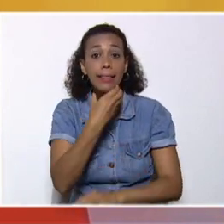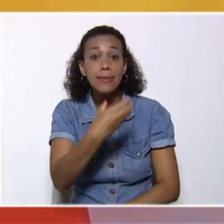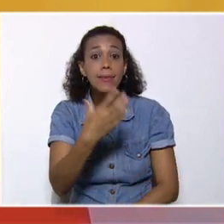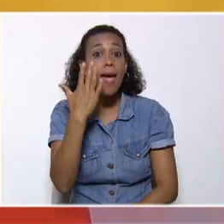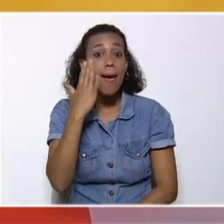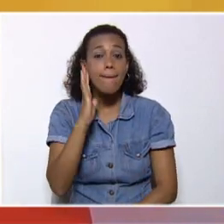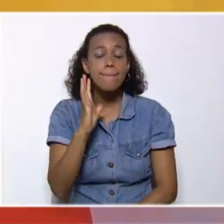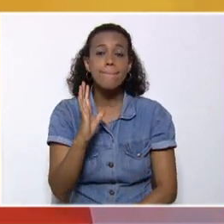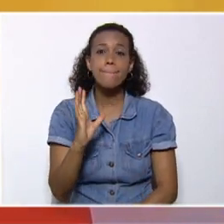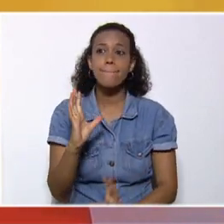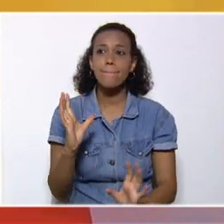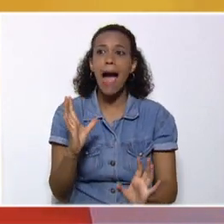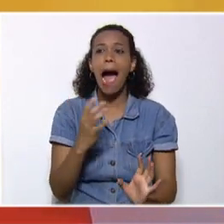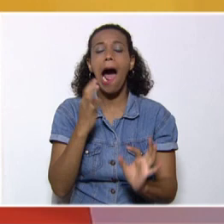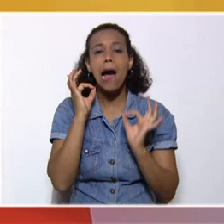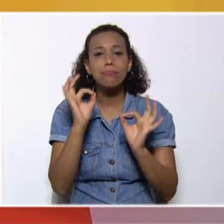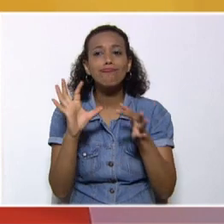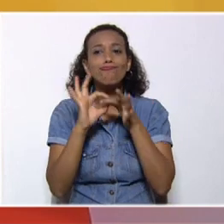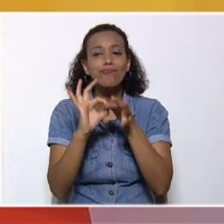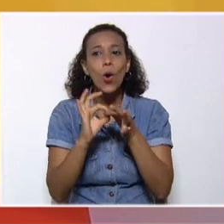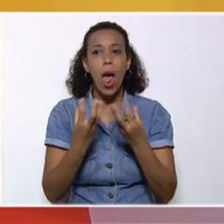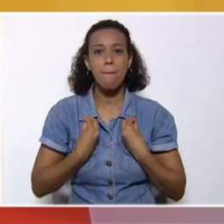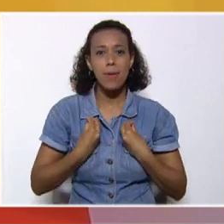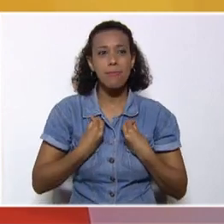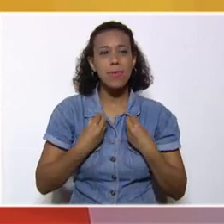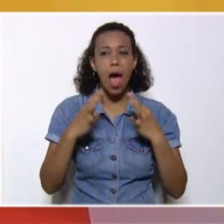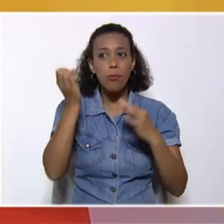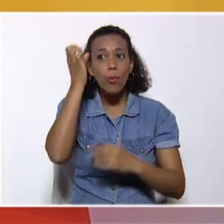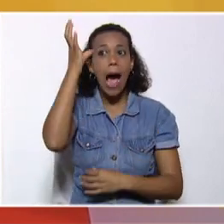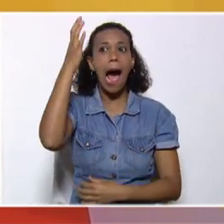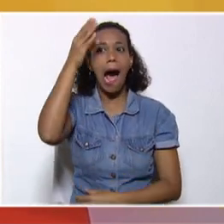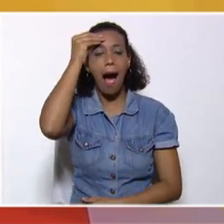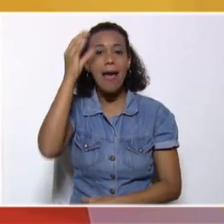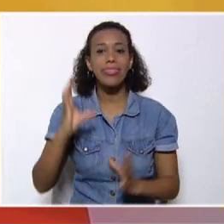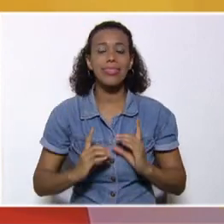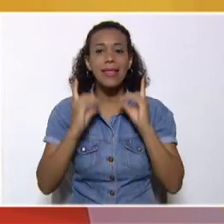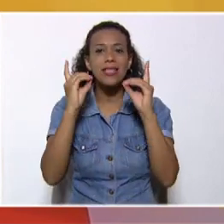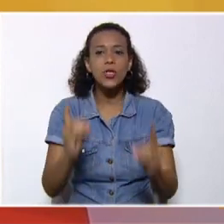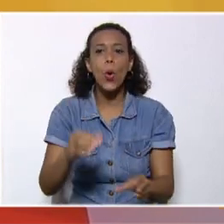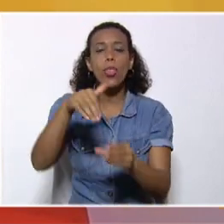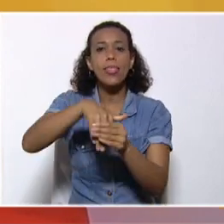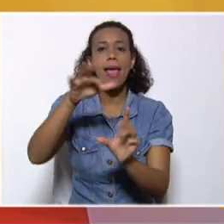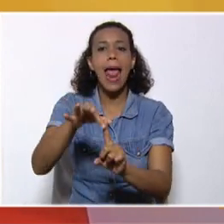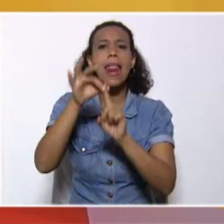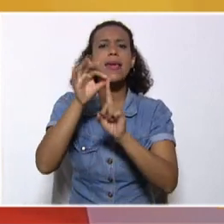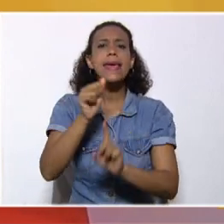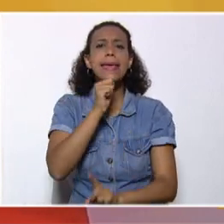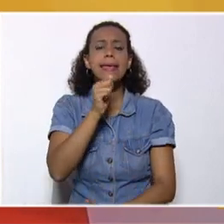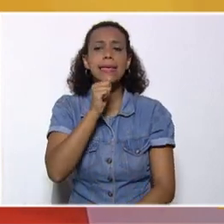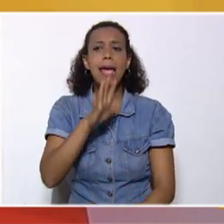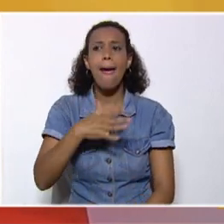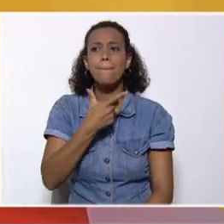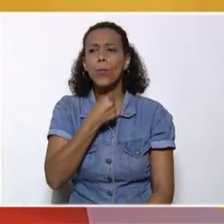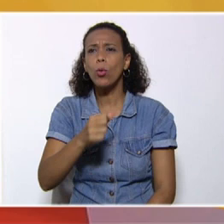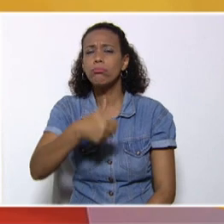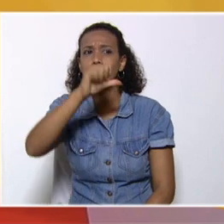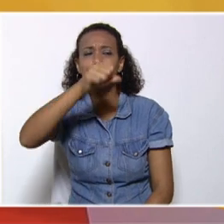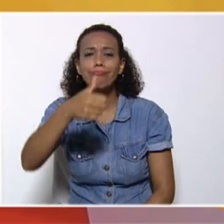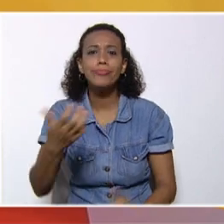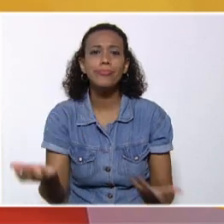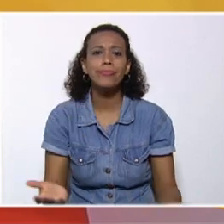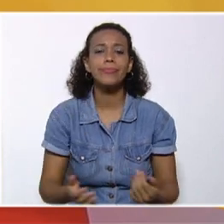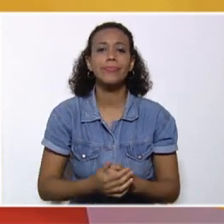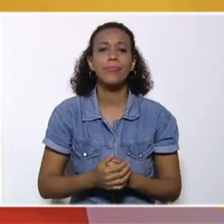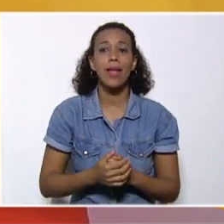están tan íntimamente relacionados con nuestra capacidad de elegir, con nuestra soberanía como venezolanos y